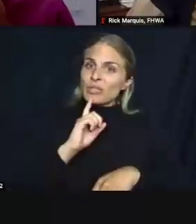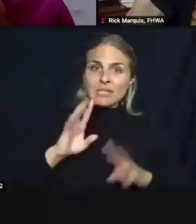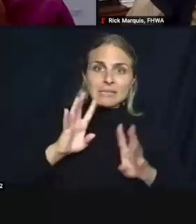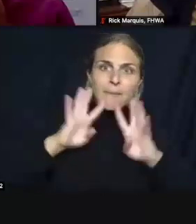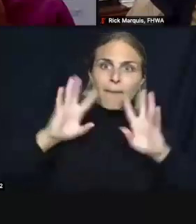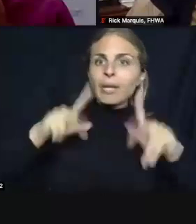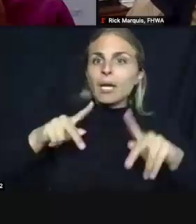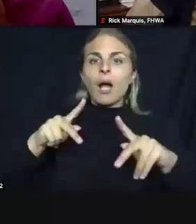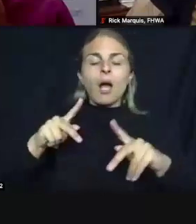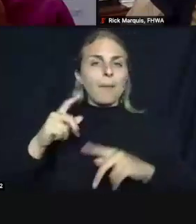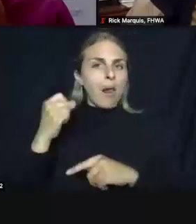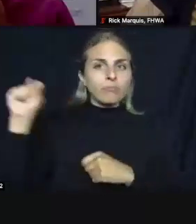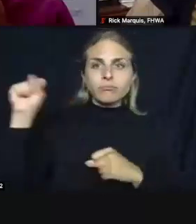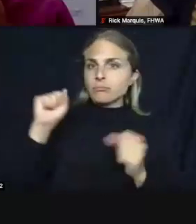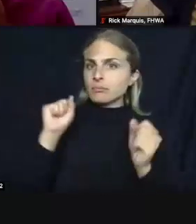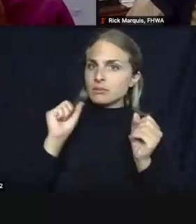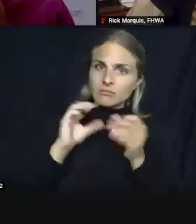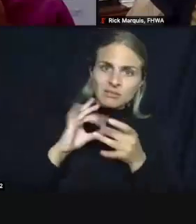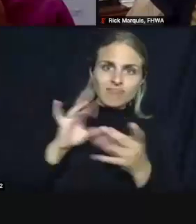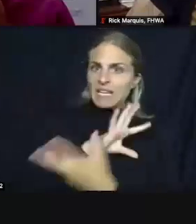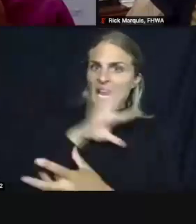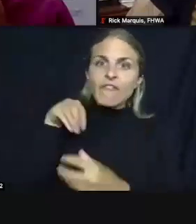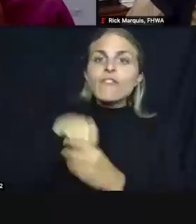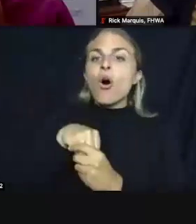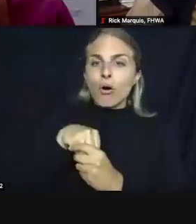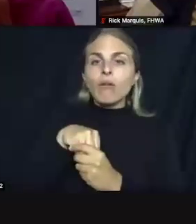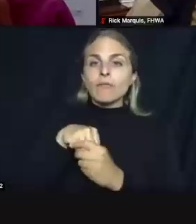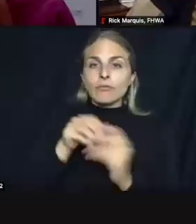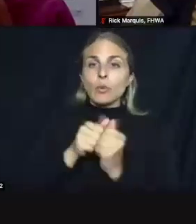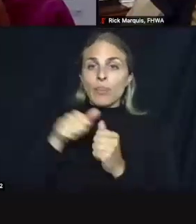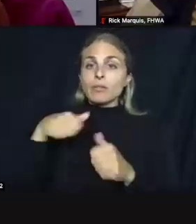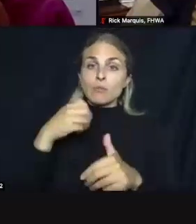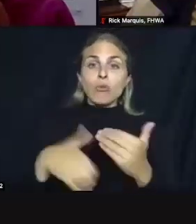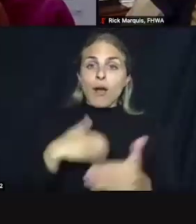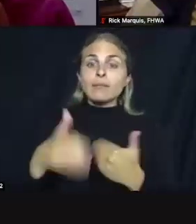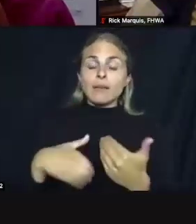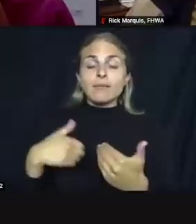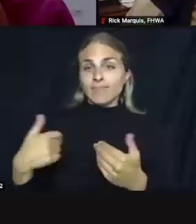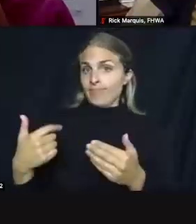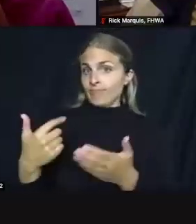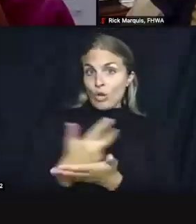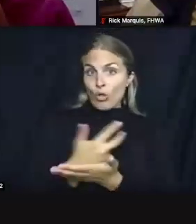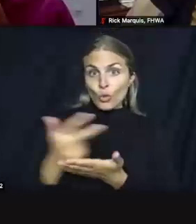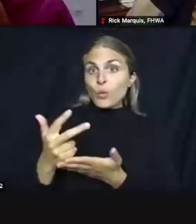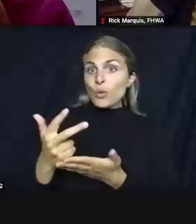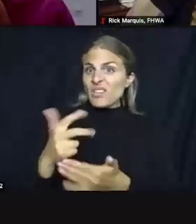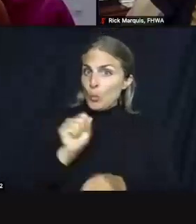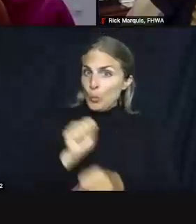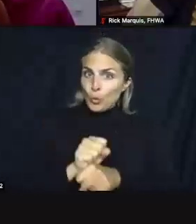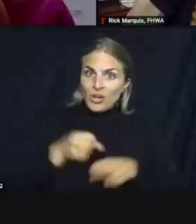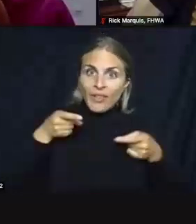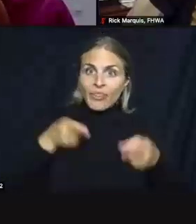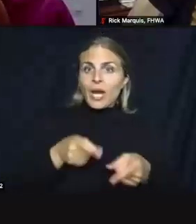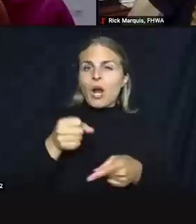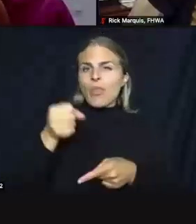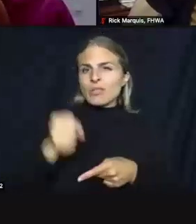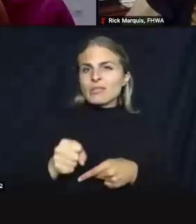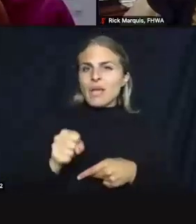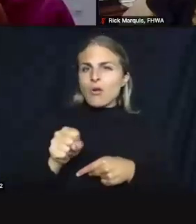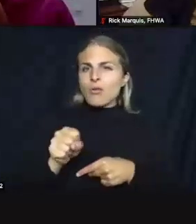que la gente en el lado sur deberían poder comentar sobre el proceso. Yo acabo de